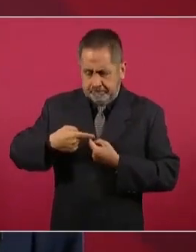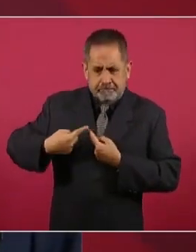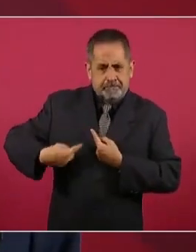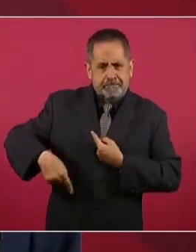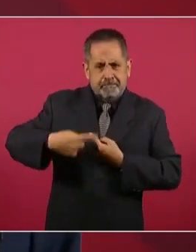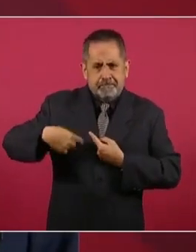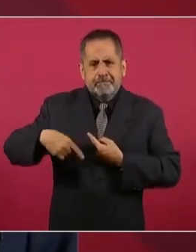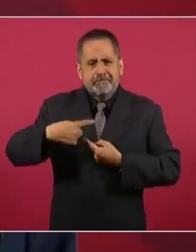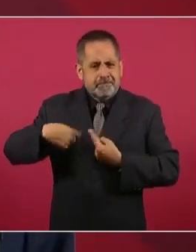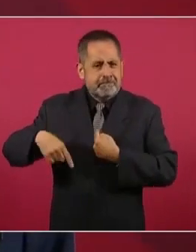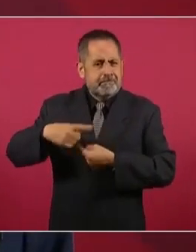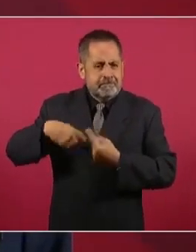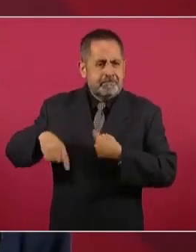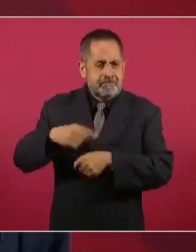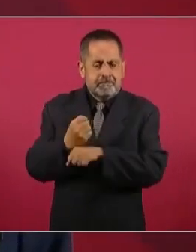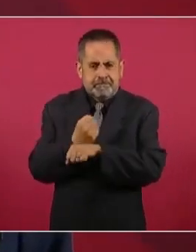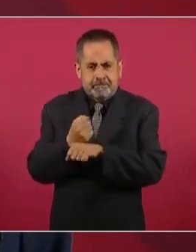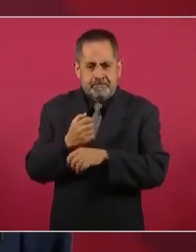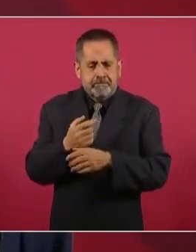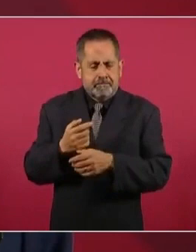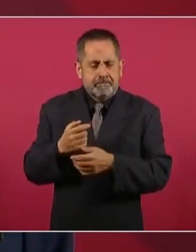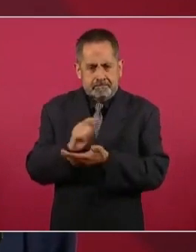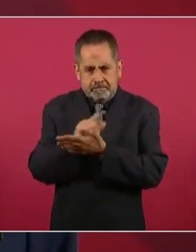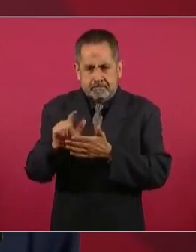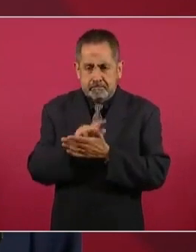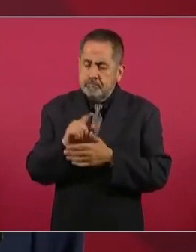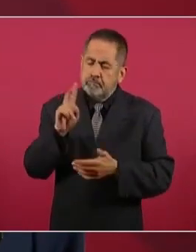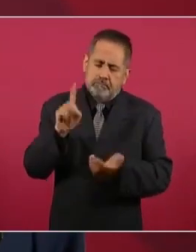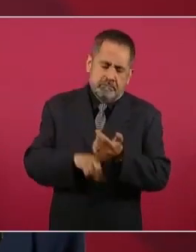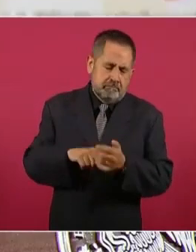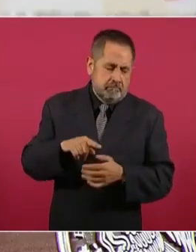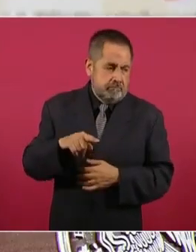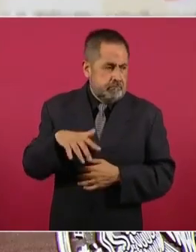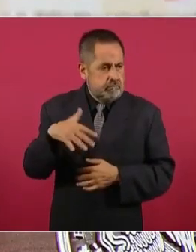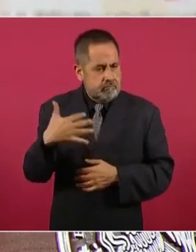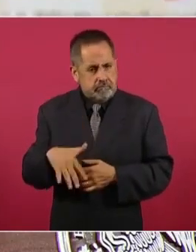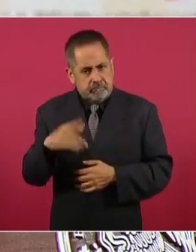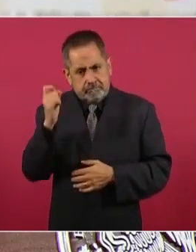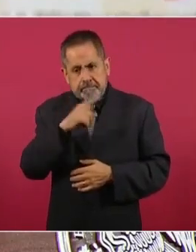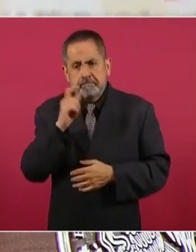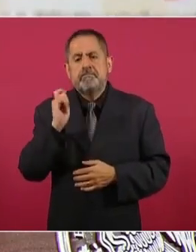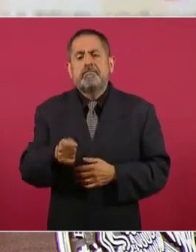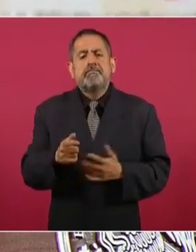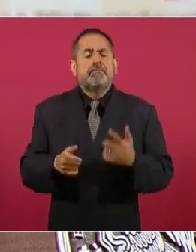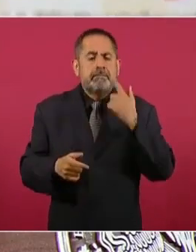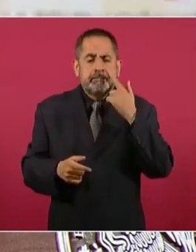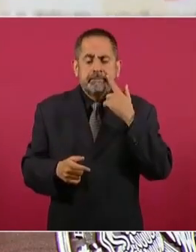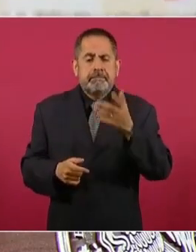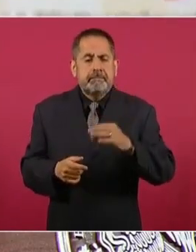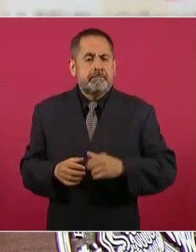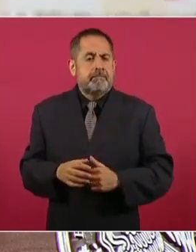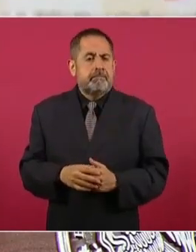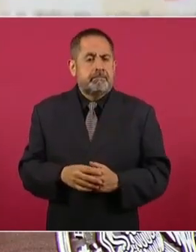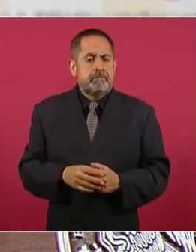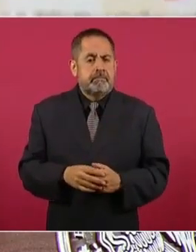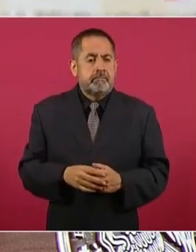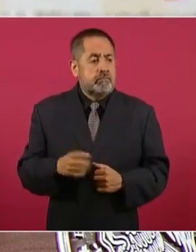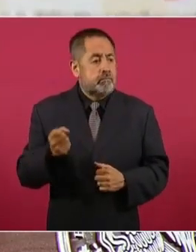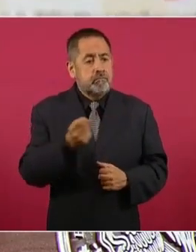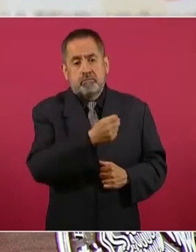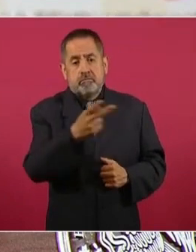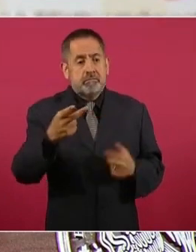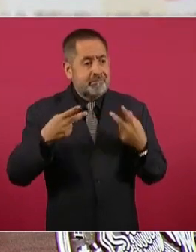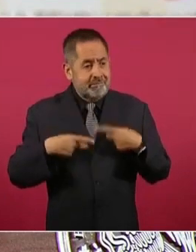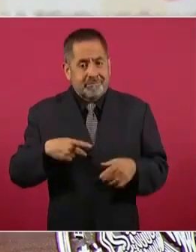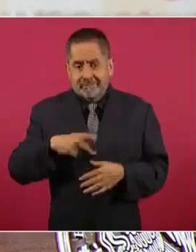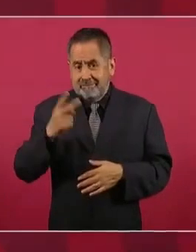que es algo que duele muchísimo, porque hay personas que